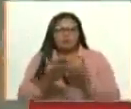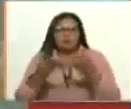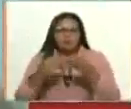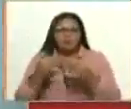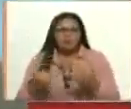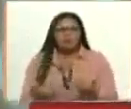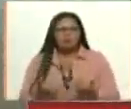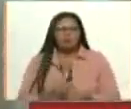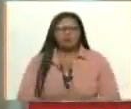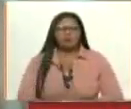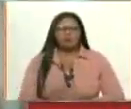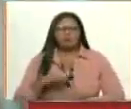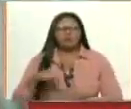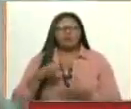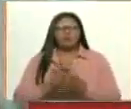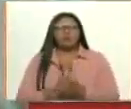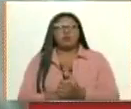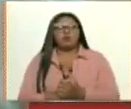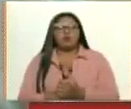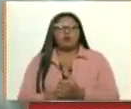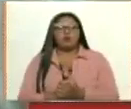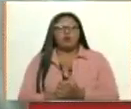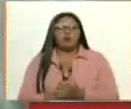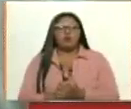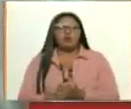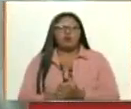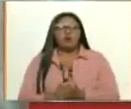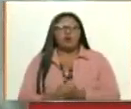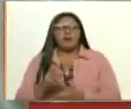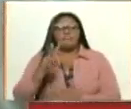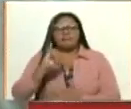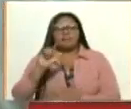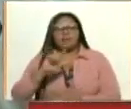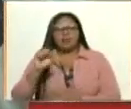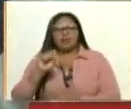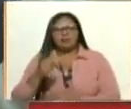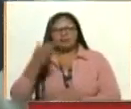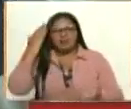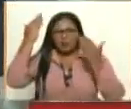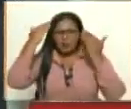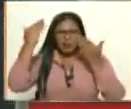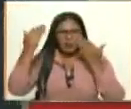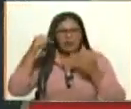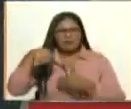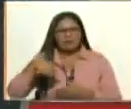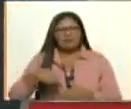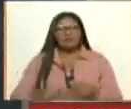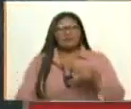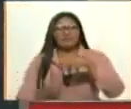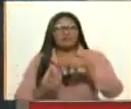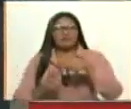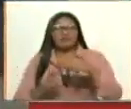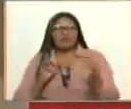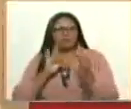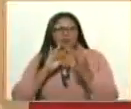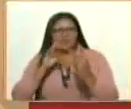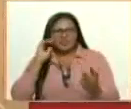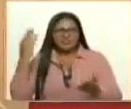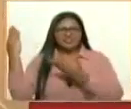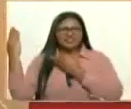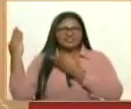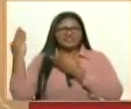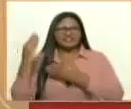allí a nuestro amigo Ernesto Villegas Polhat. Hermano, saludos, te saludo desde acá y te damos el pase. Adelante.